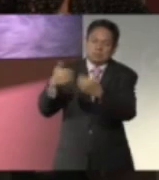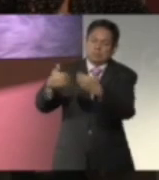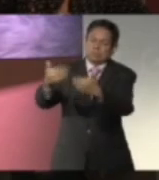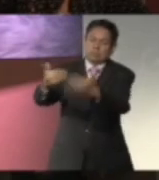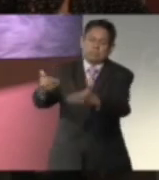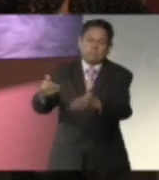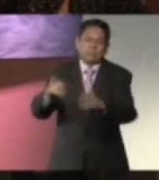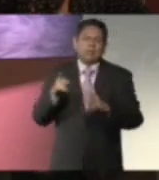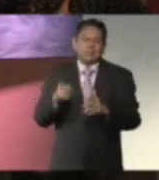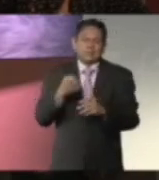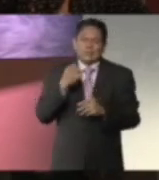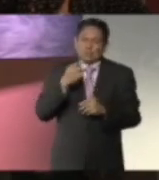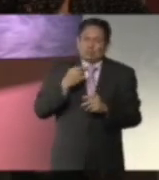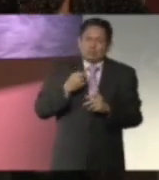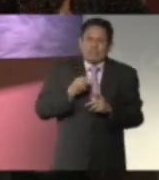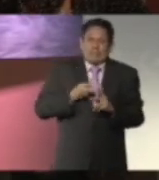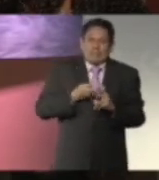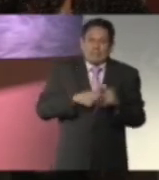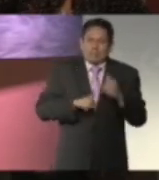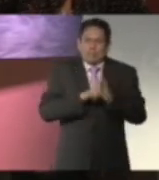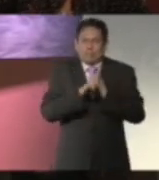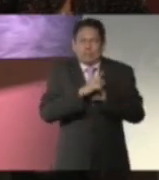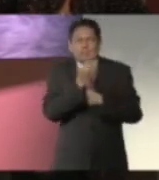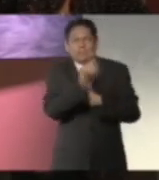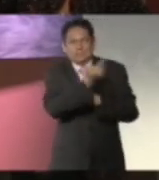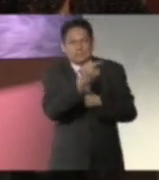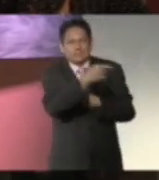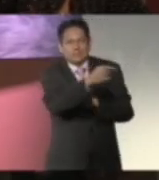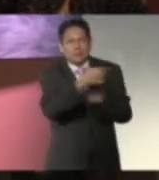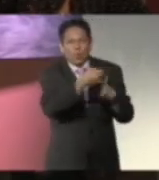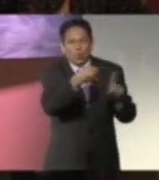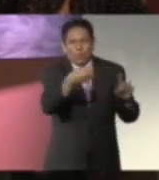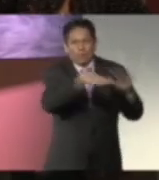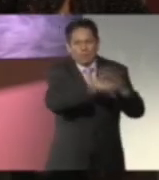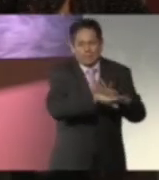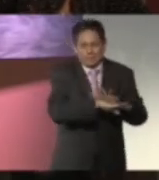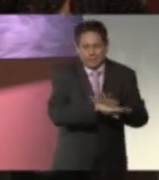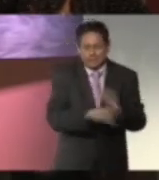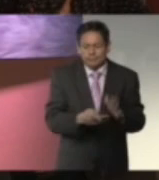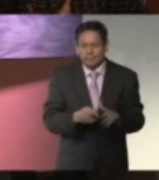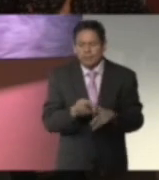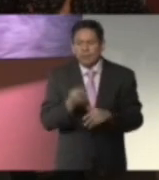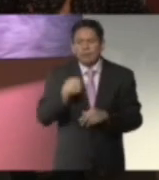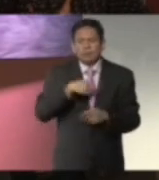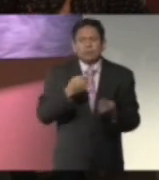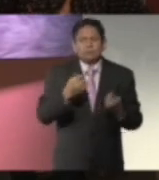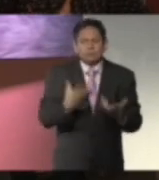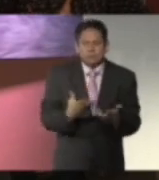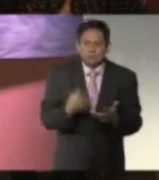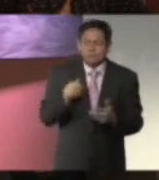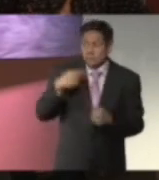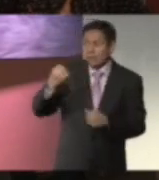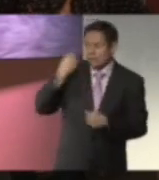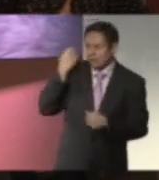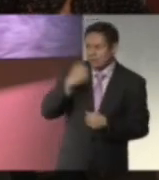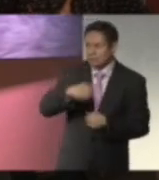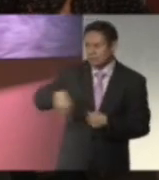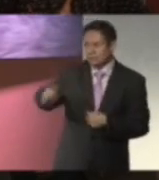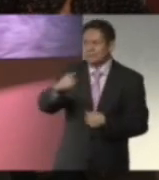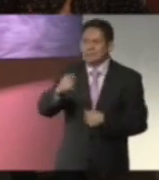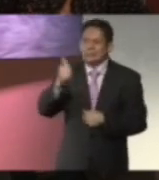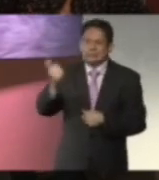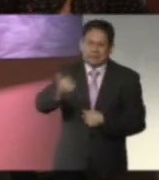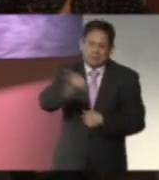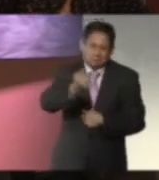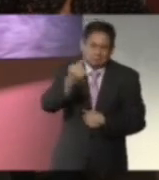resolver desde las instituciones. Luego, ¿qué podemos hacer? ¿Qué podemos hacer en este foro? Planteémonos así.